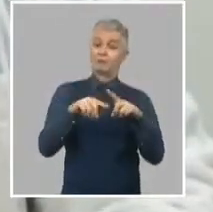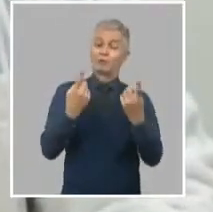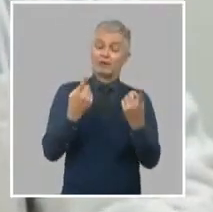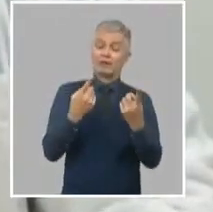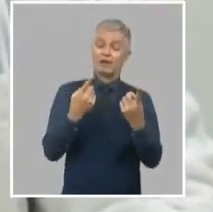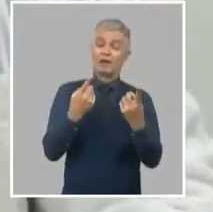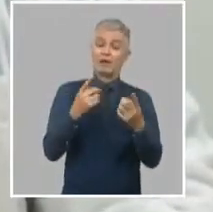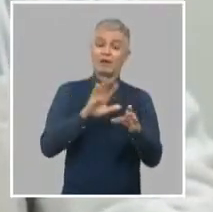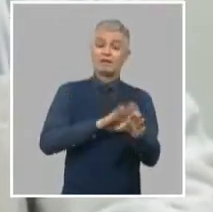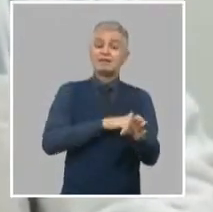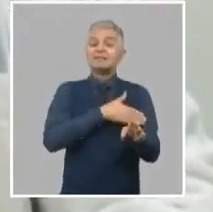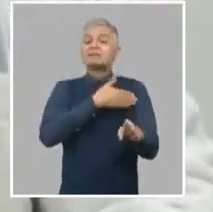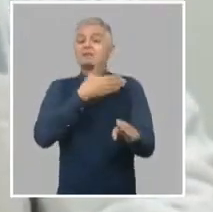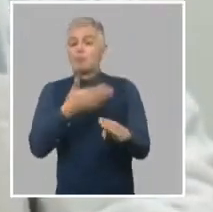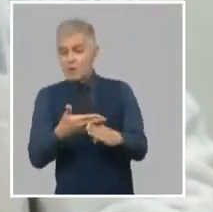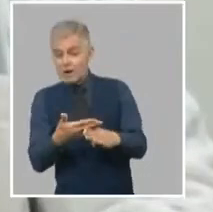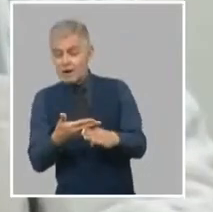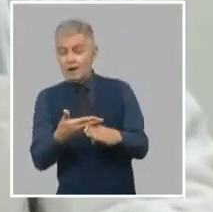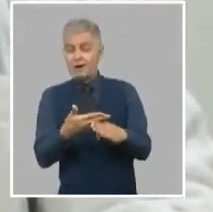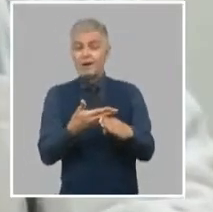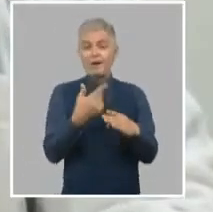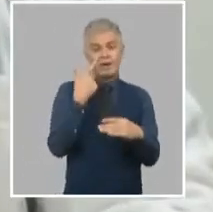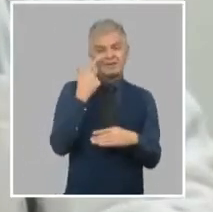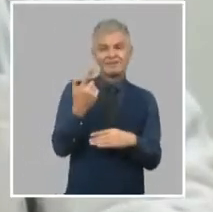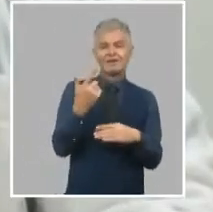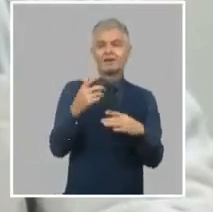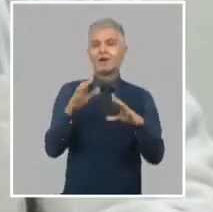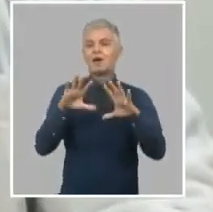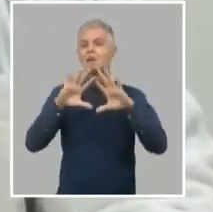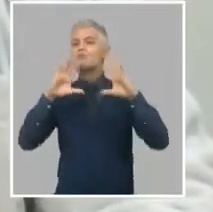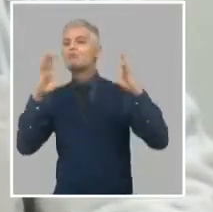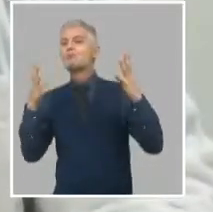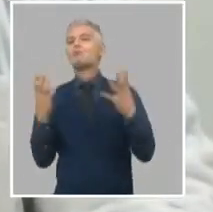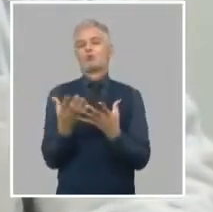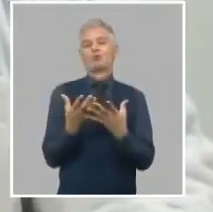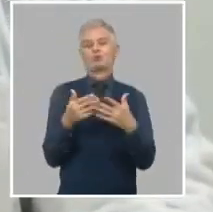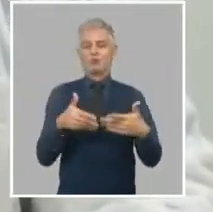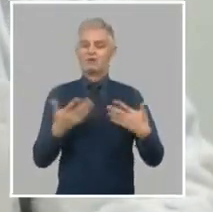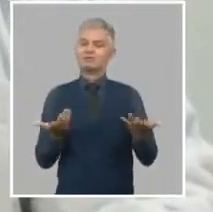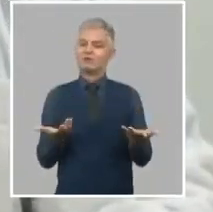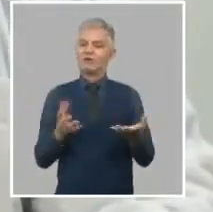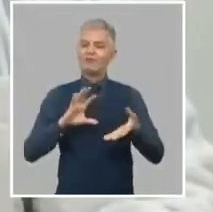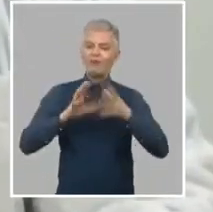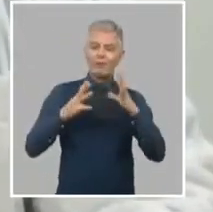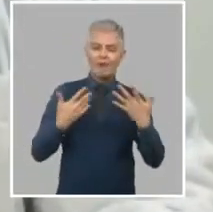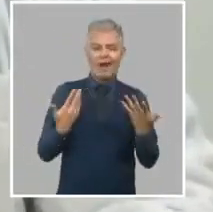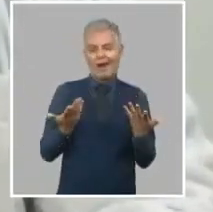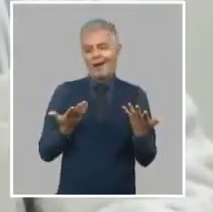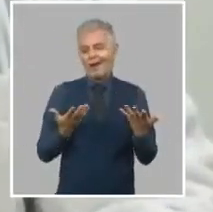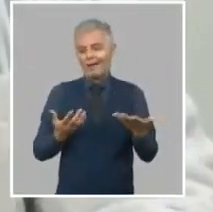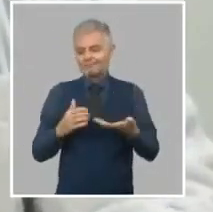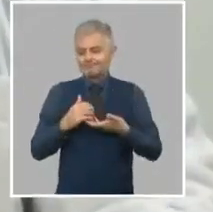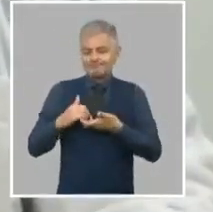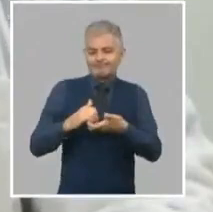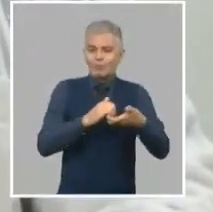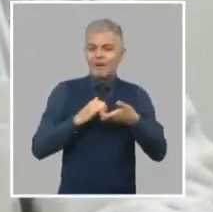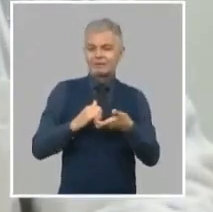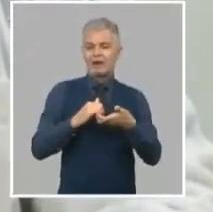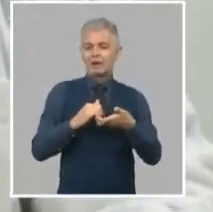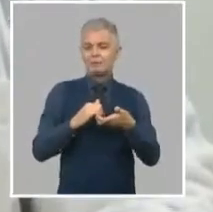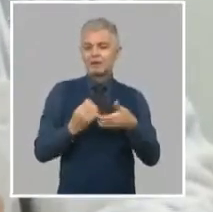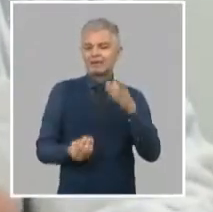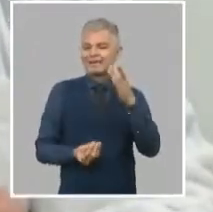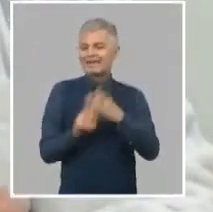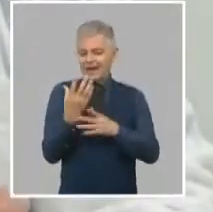tarde tendría en papel de la humanidad ese gesto noble y humanitario de crear una brigada para